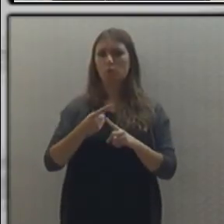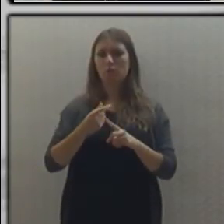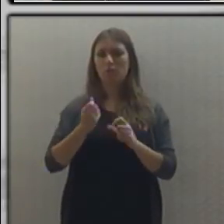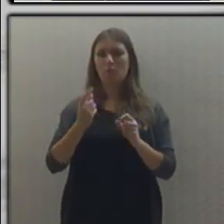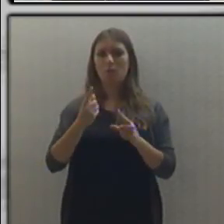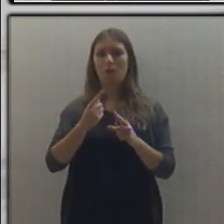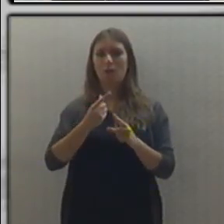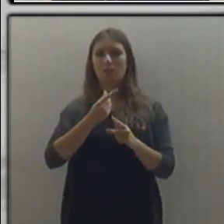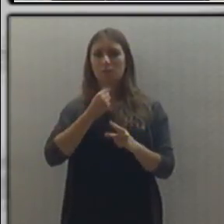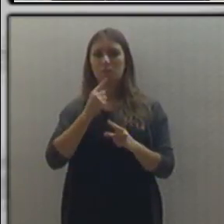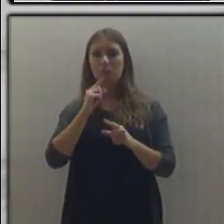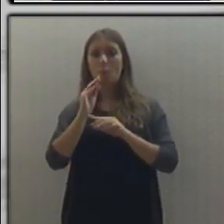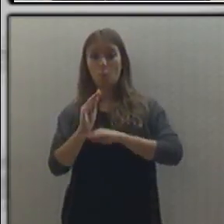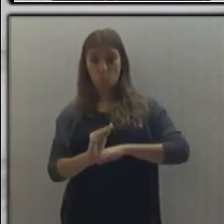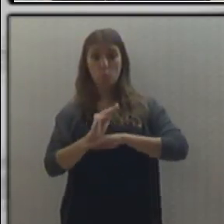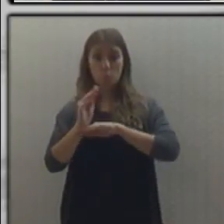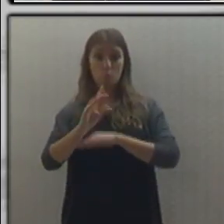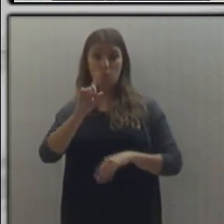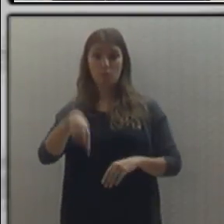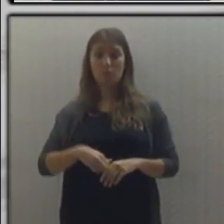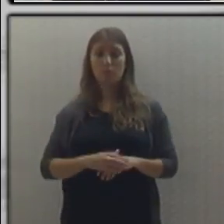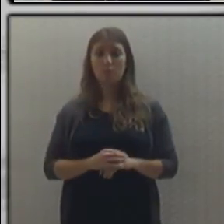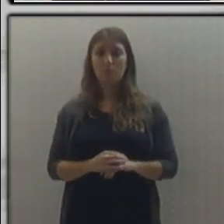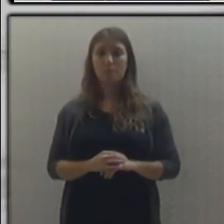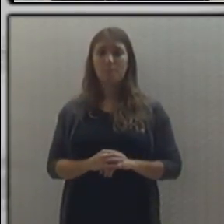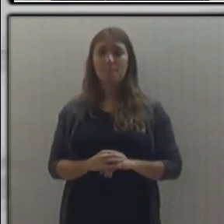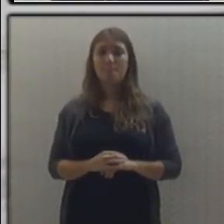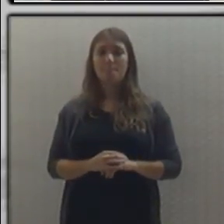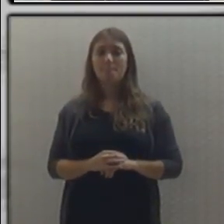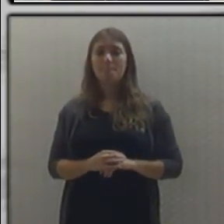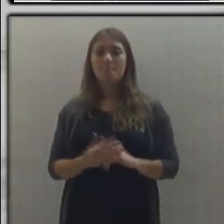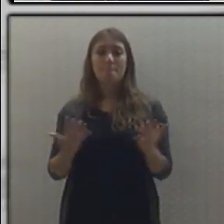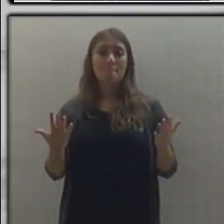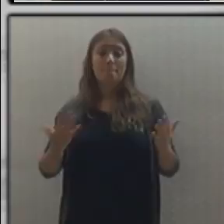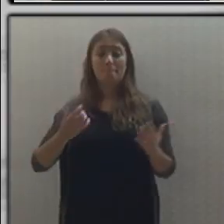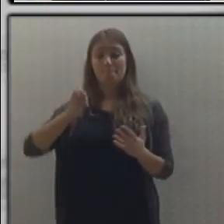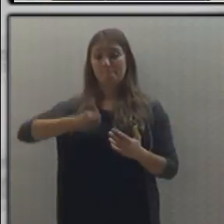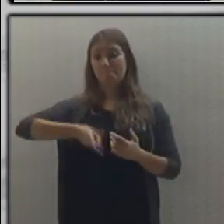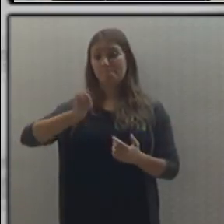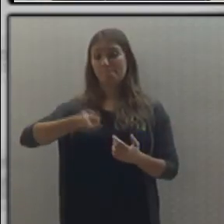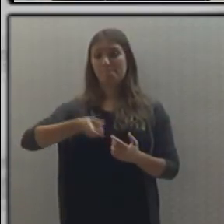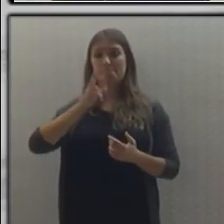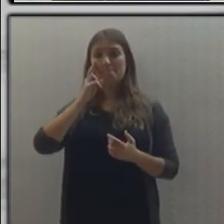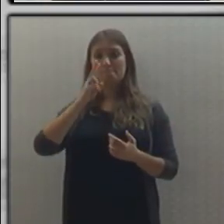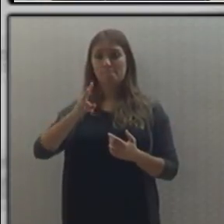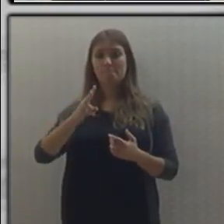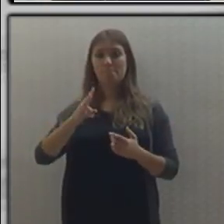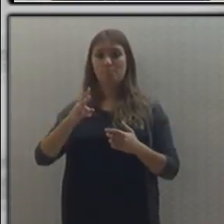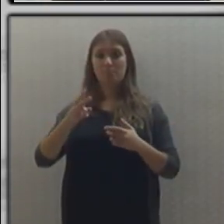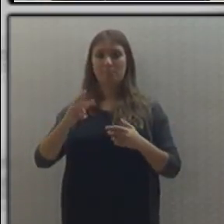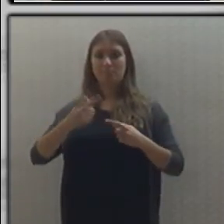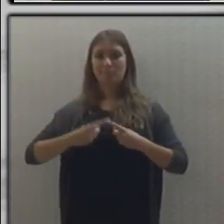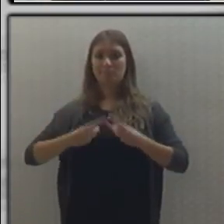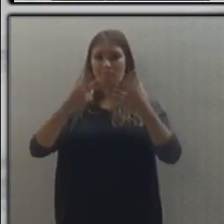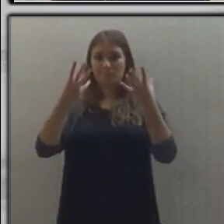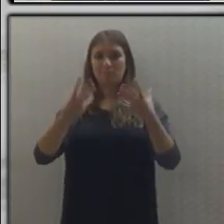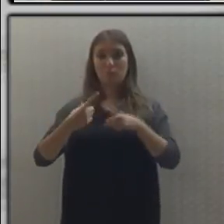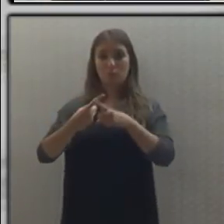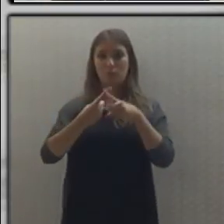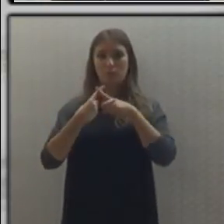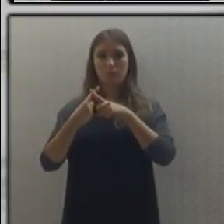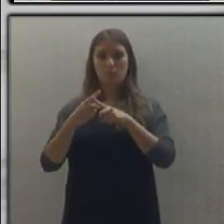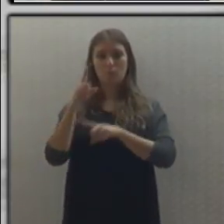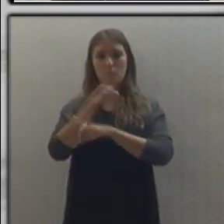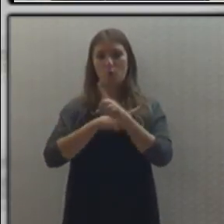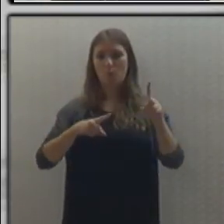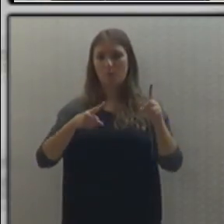por lo tanto la cuida. Esto es importante también. Muchas veces estamos viendo en vivienda colectiva que el gran problema es la cantidad